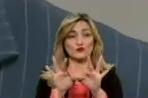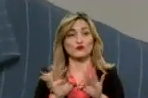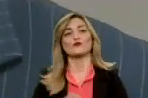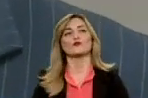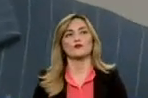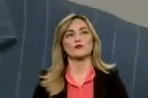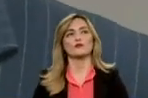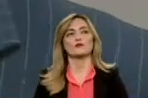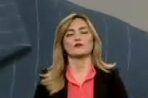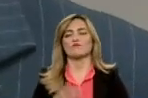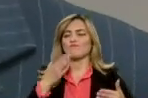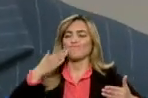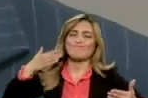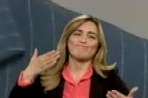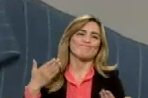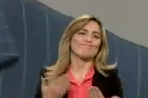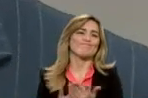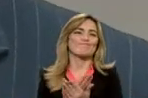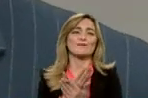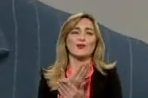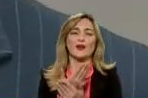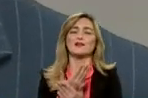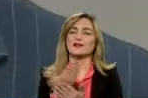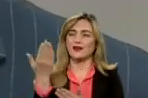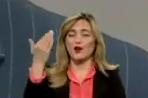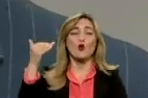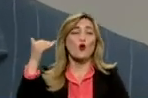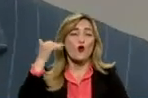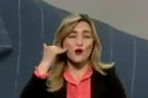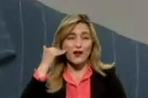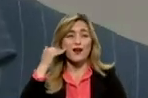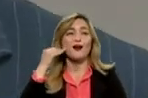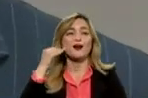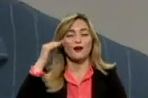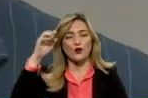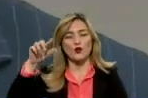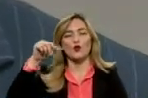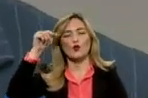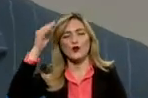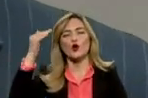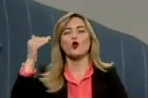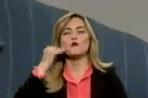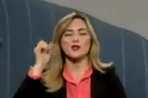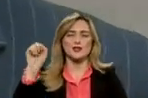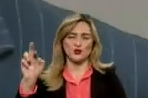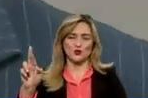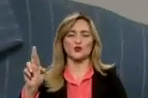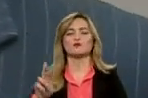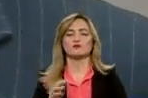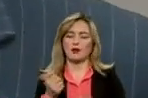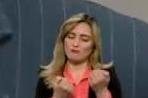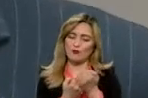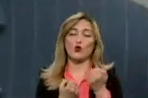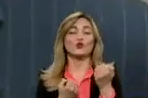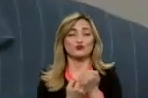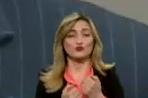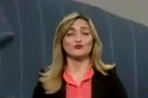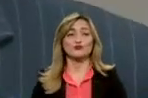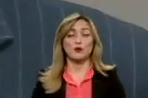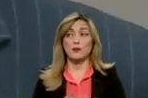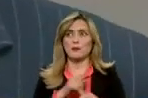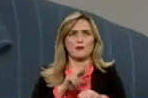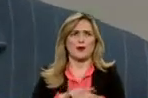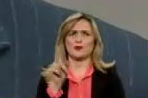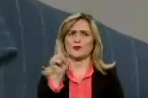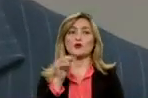nuestra enorme gratitud al pueblo coreano, al gobierno de la República de Corea por este apoyo, que no es la primera vez,